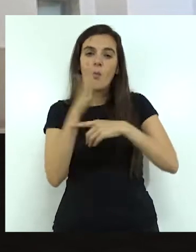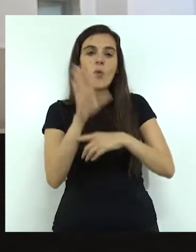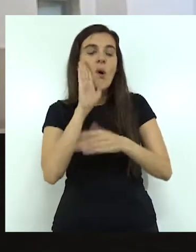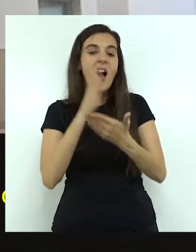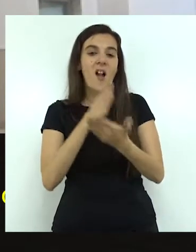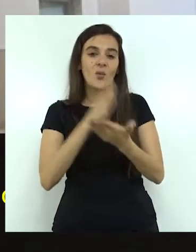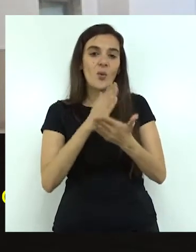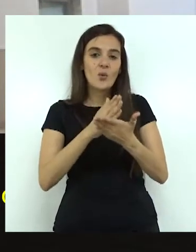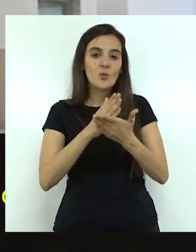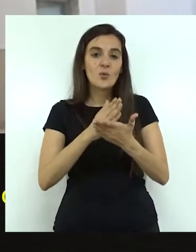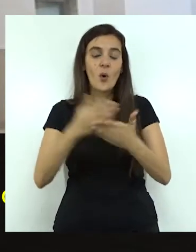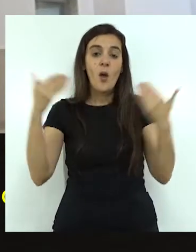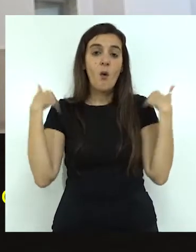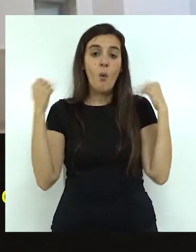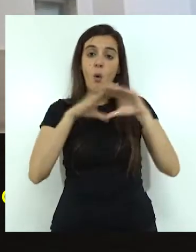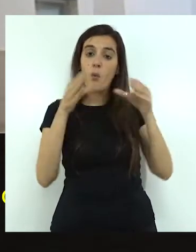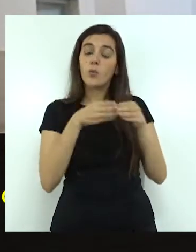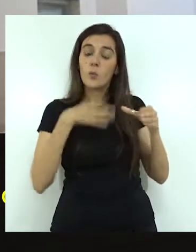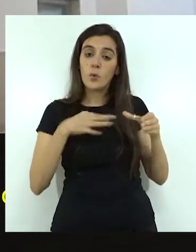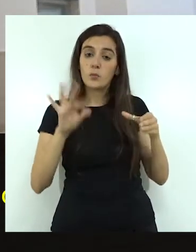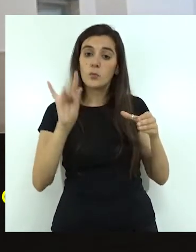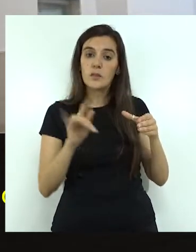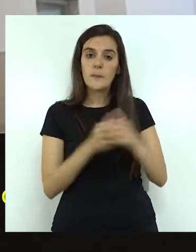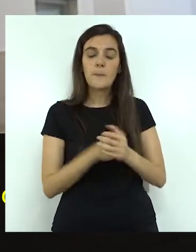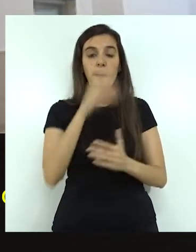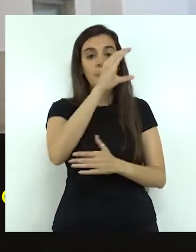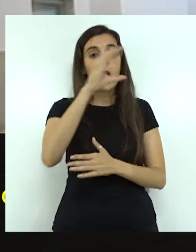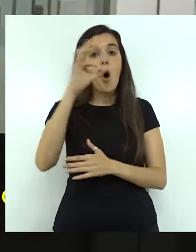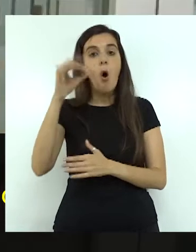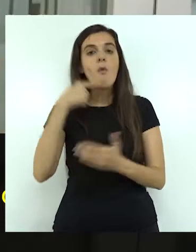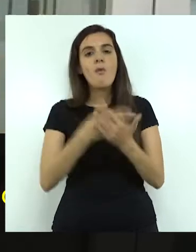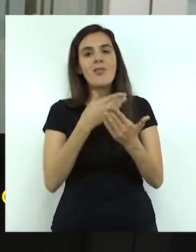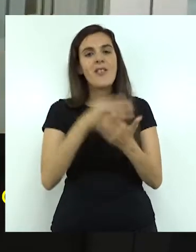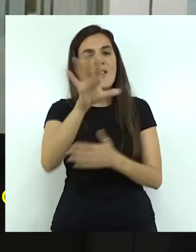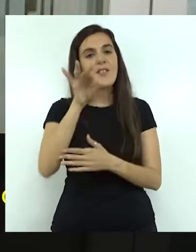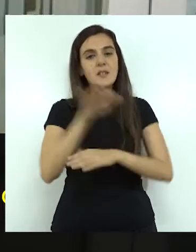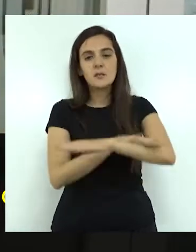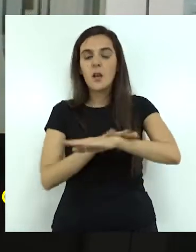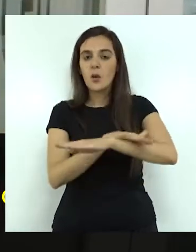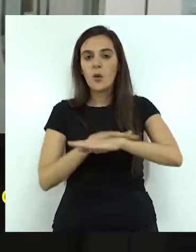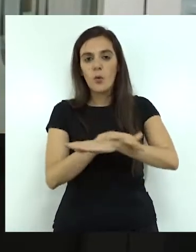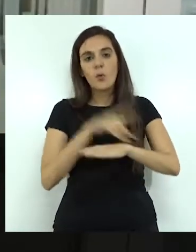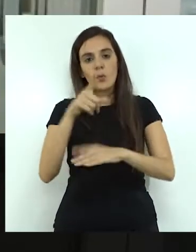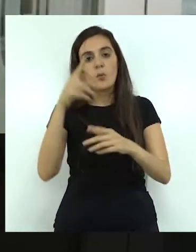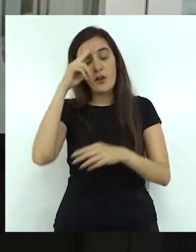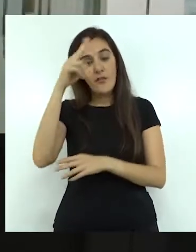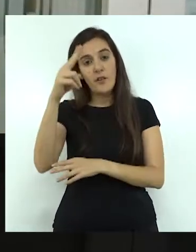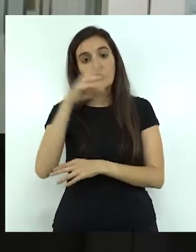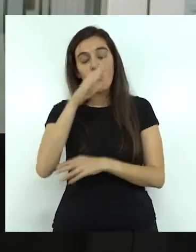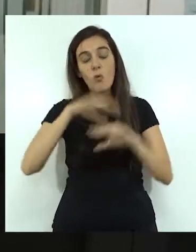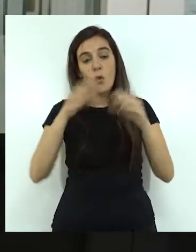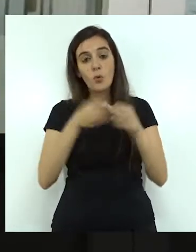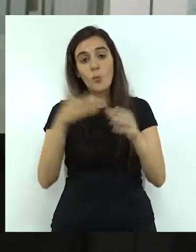plantilla comisiones considera que esta decisión del gobierno supone una falta de respeto a la plantilla y al alumnado y pone de